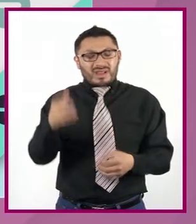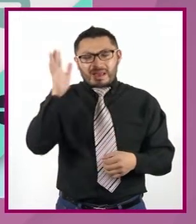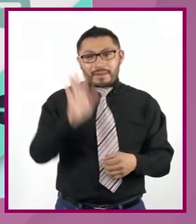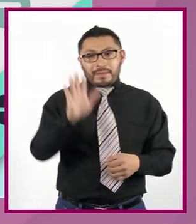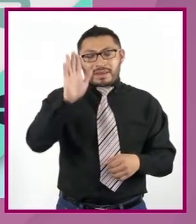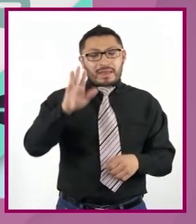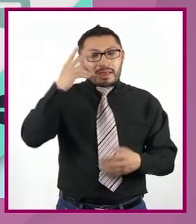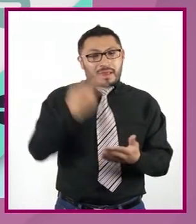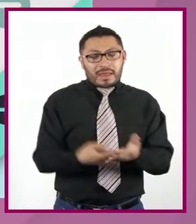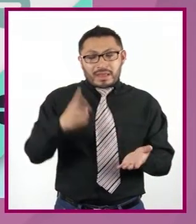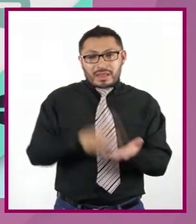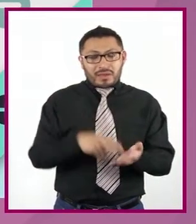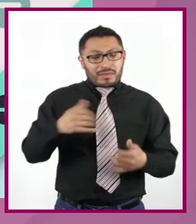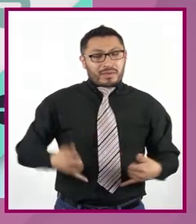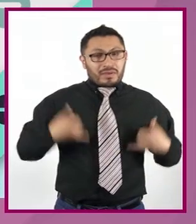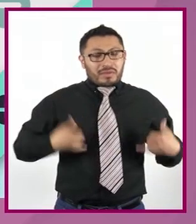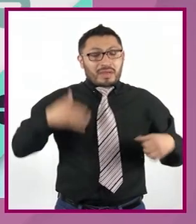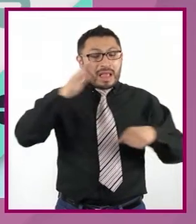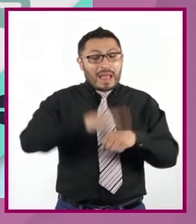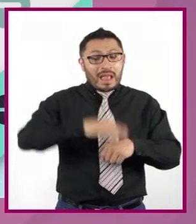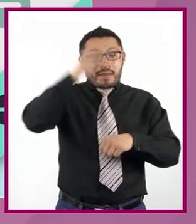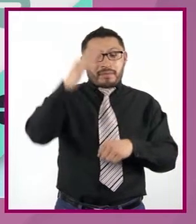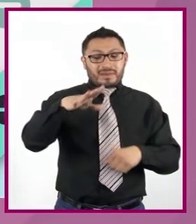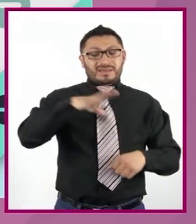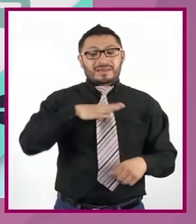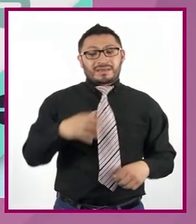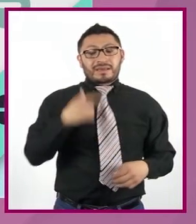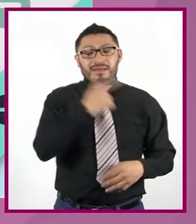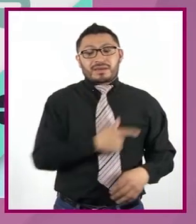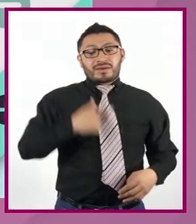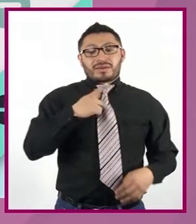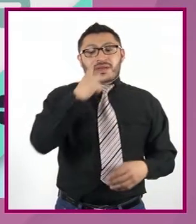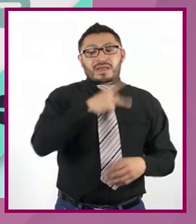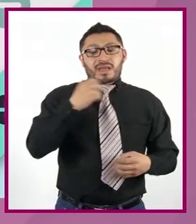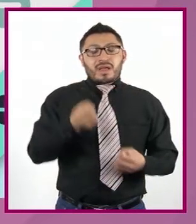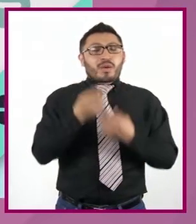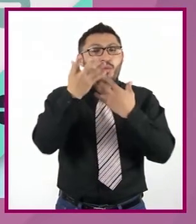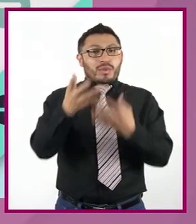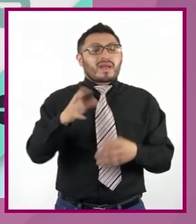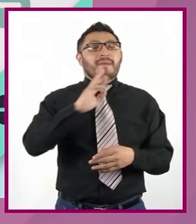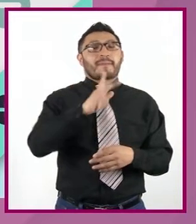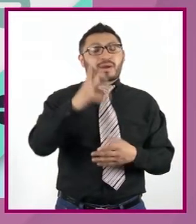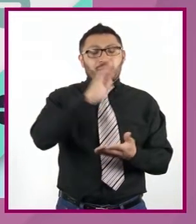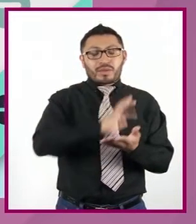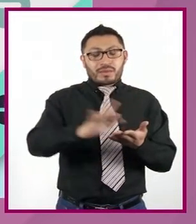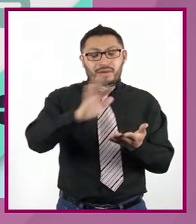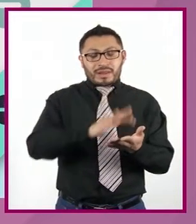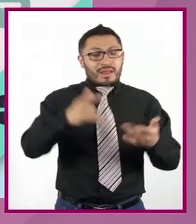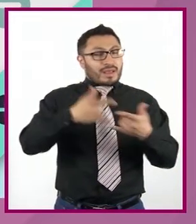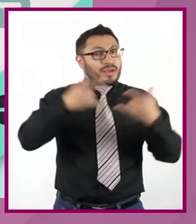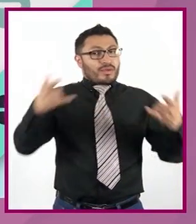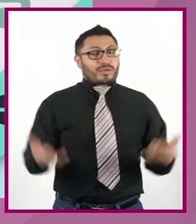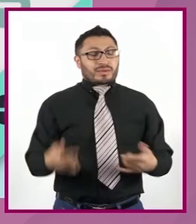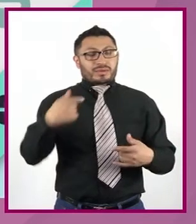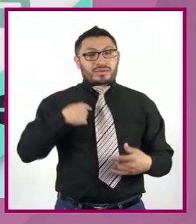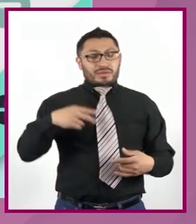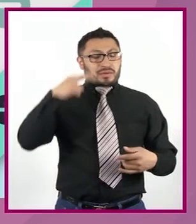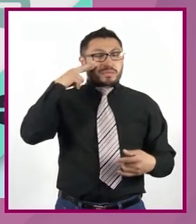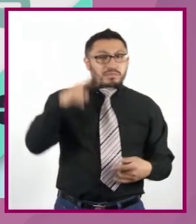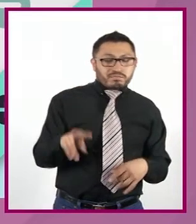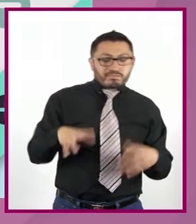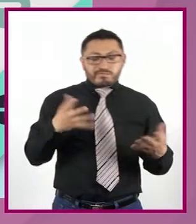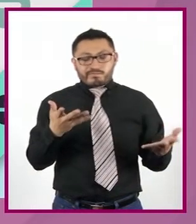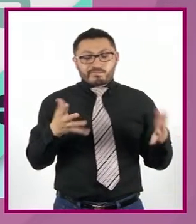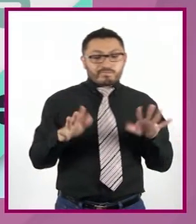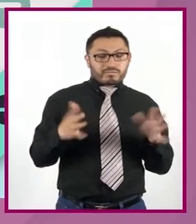de las y los adolescentes que les gusta la poesía prefieren leer cuentos. Y según lo que yo puedo